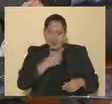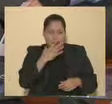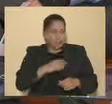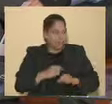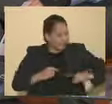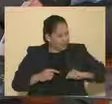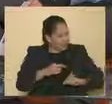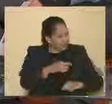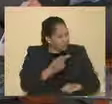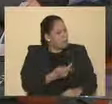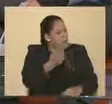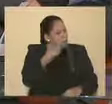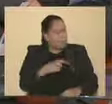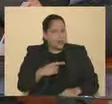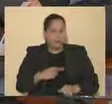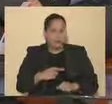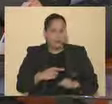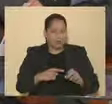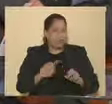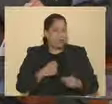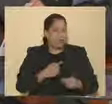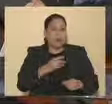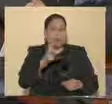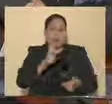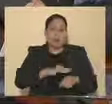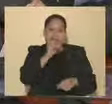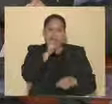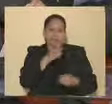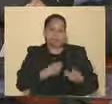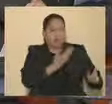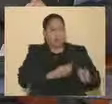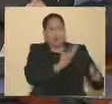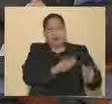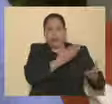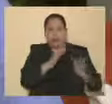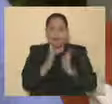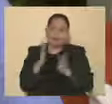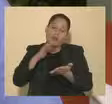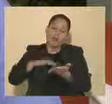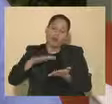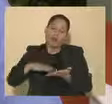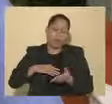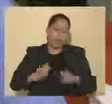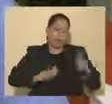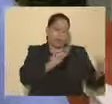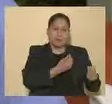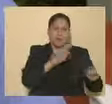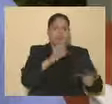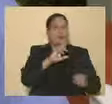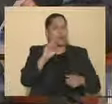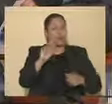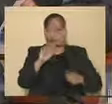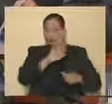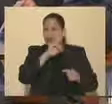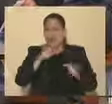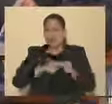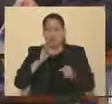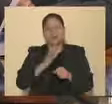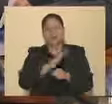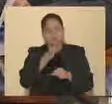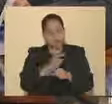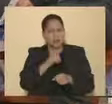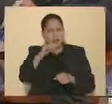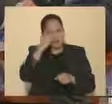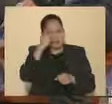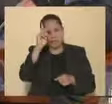al niño porque preguntó eso. No hablar de más. No hablar de más, no tienes que sacar aquí el libro de anatomía. De la universidad. Ni de la Sí, universidad. sí, sí. Ser